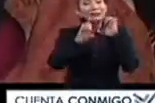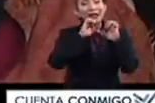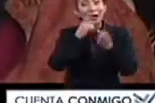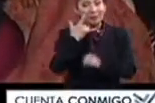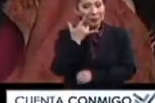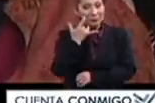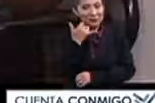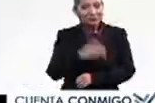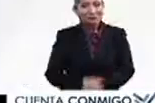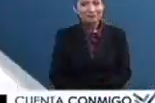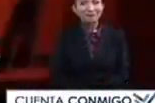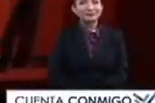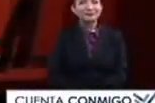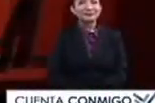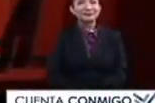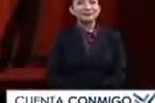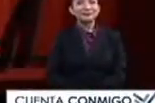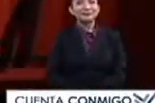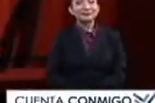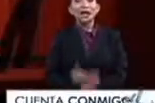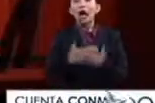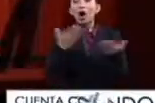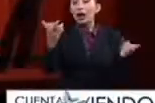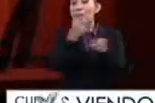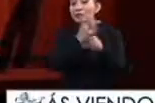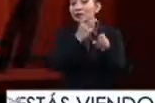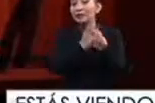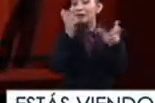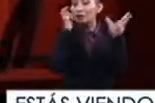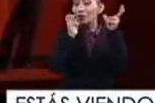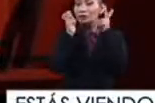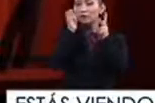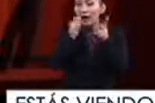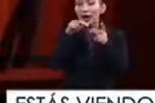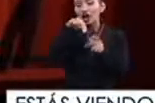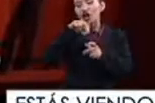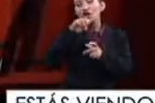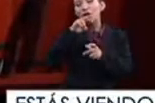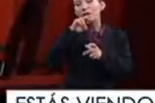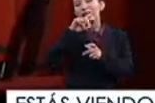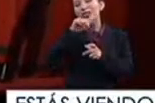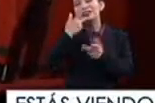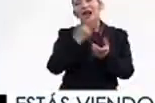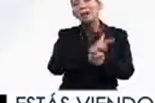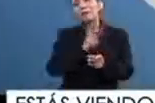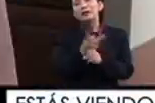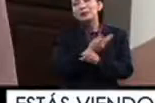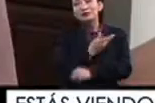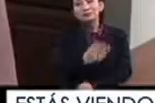muy amables. Y ahora los invito a escuchar Novedad de la Patria.